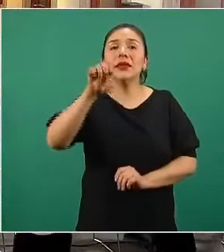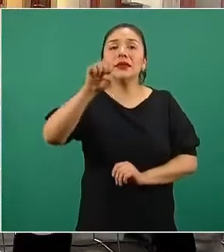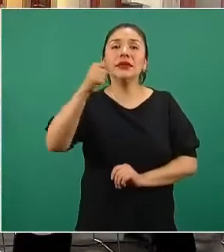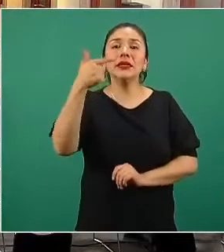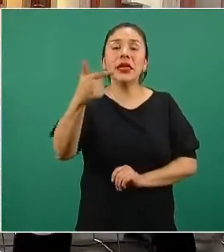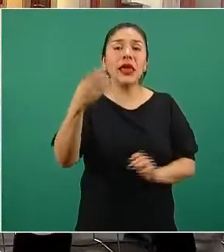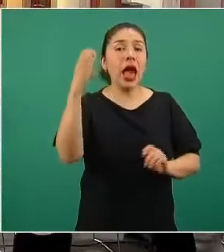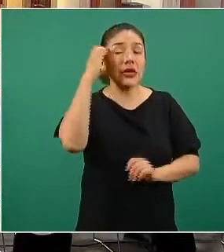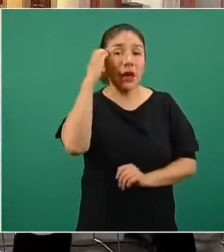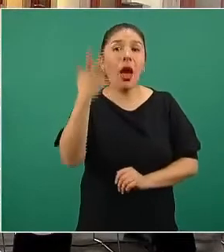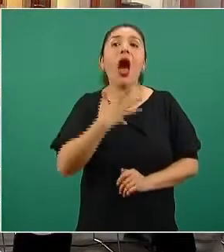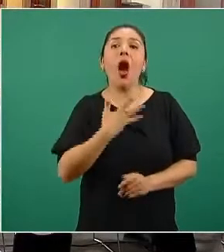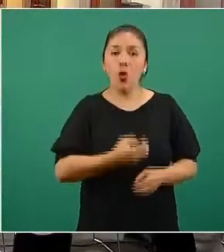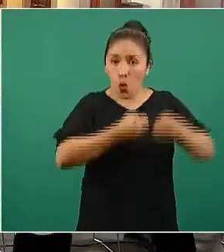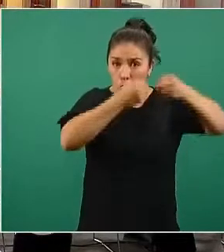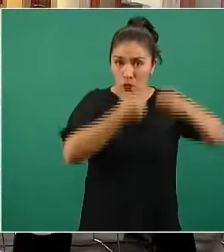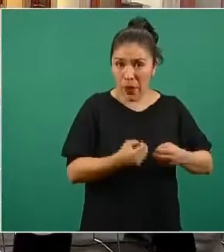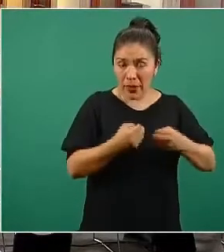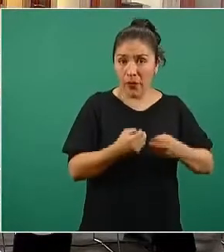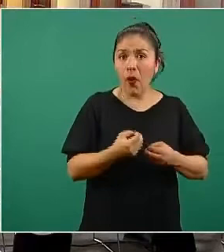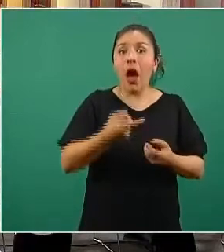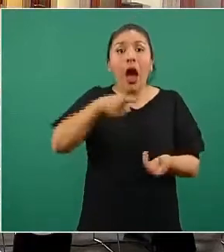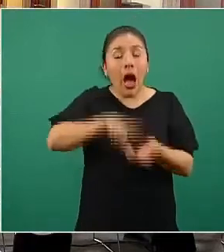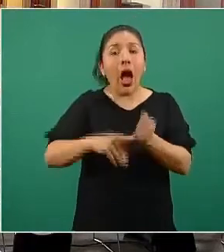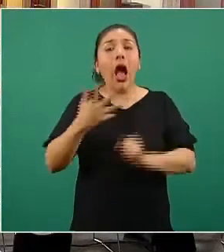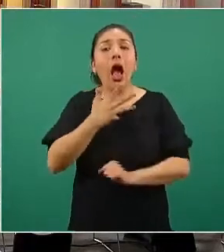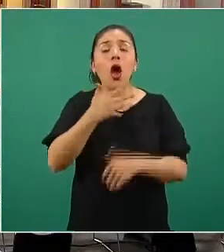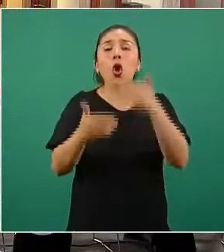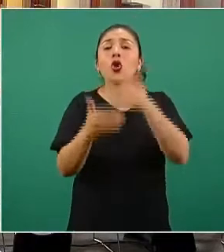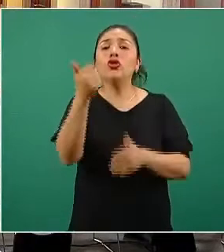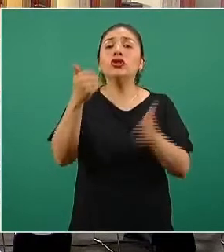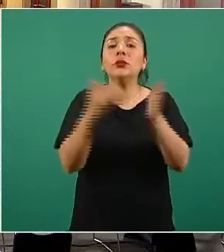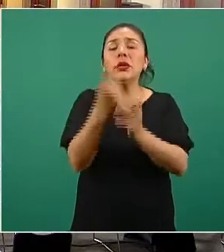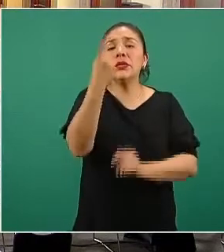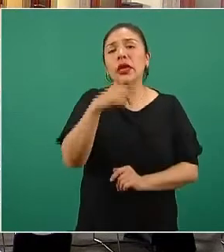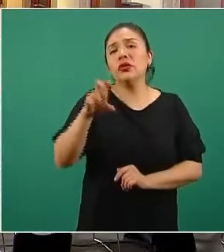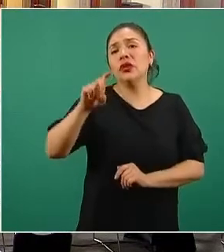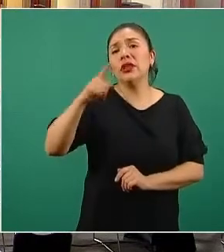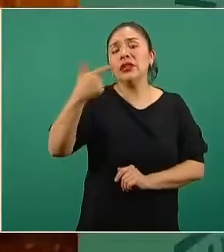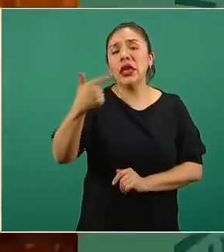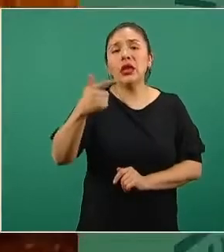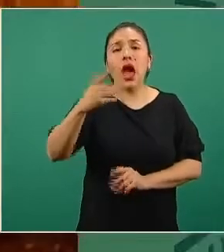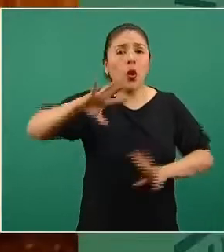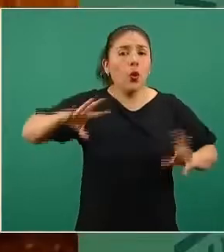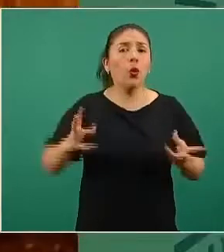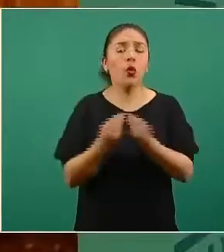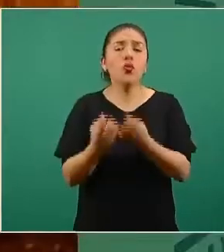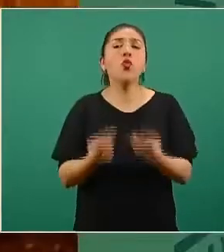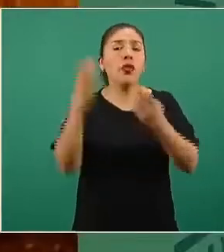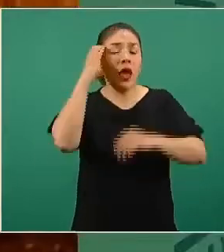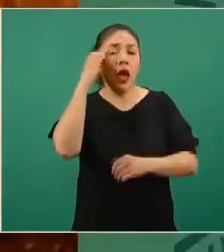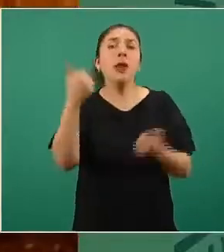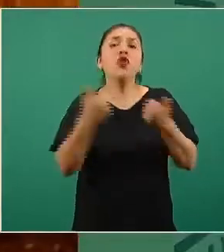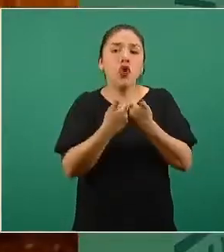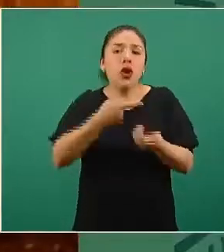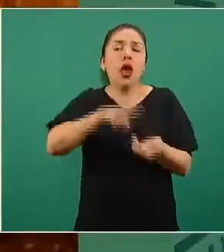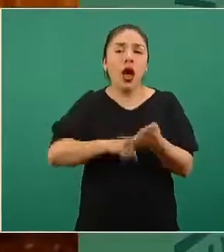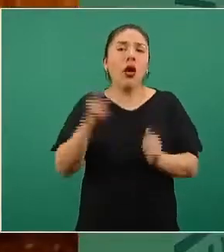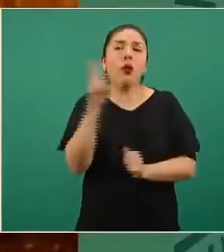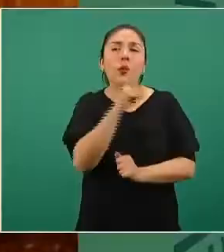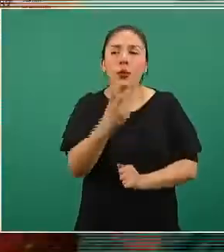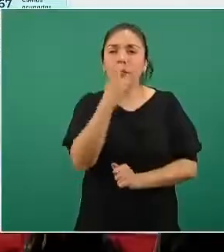4,567 camas ocupadas de las 11,137 camas totales que tienen un respirador